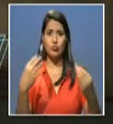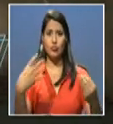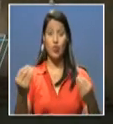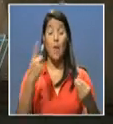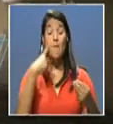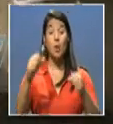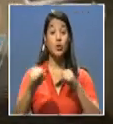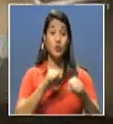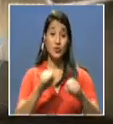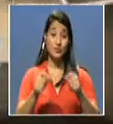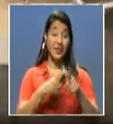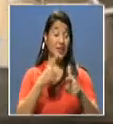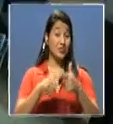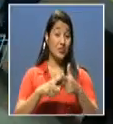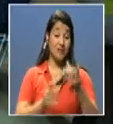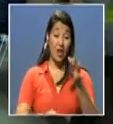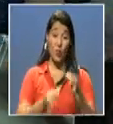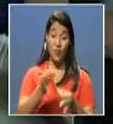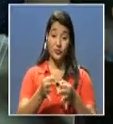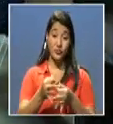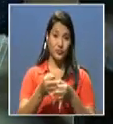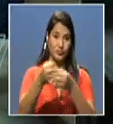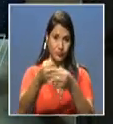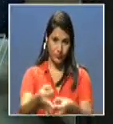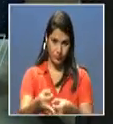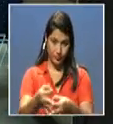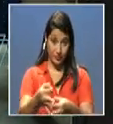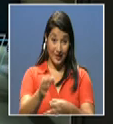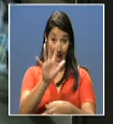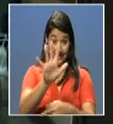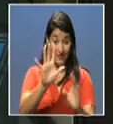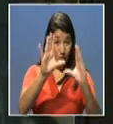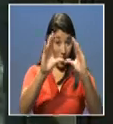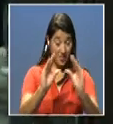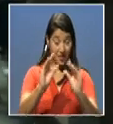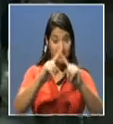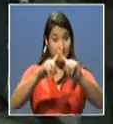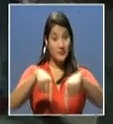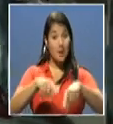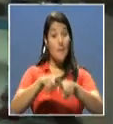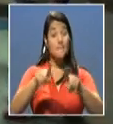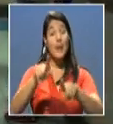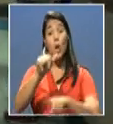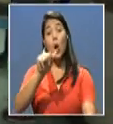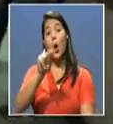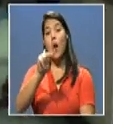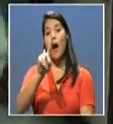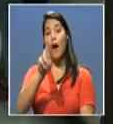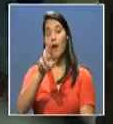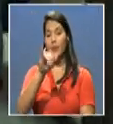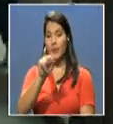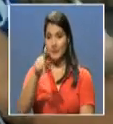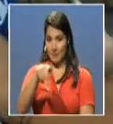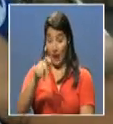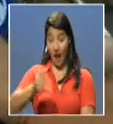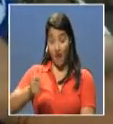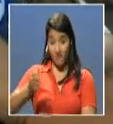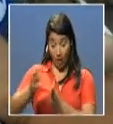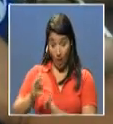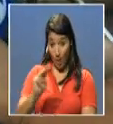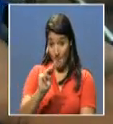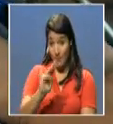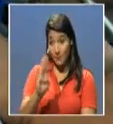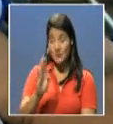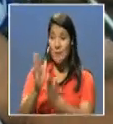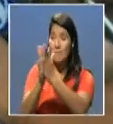que se atrasara aún más la audiencia. Pasada las 5 de la tarde se suspendió, sin embargo, Andrés Pérez, abogado de Mario Barrenechea, solicitó el